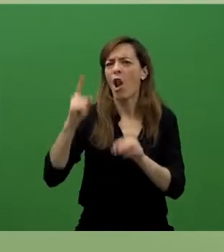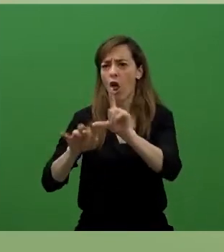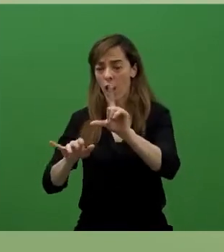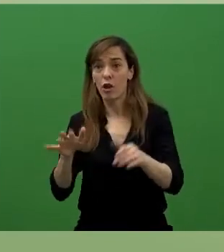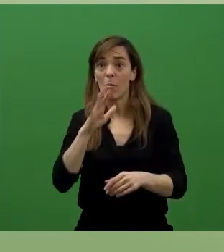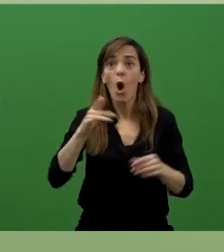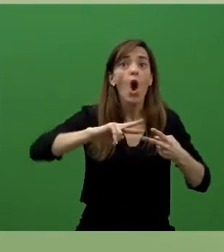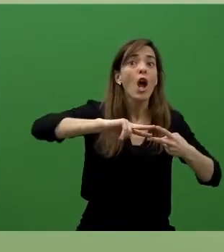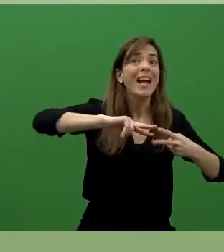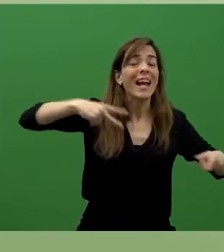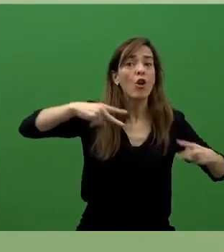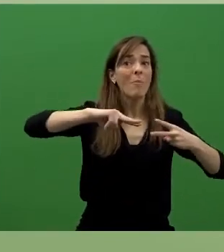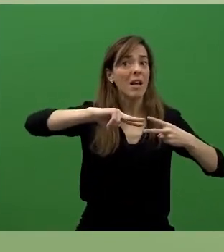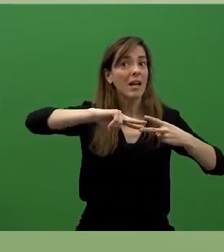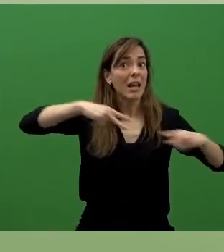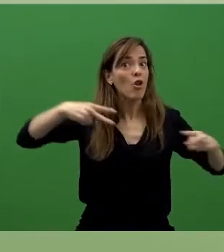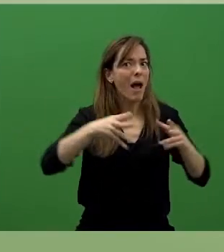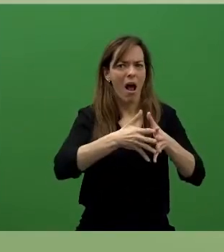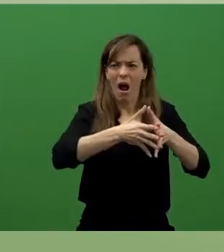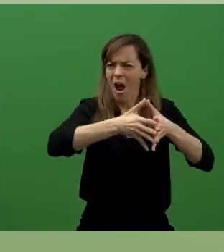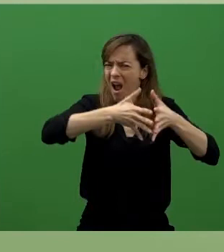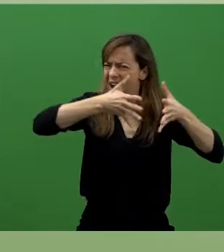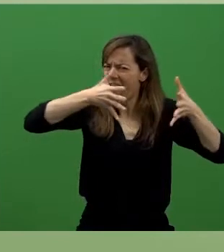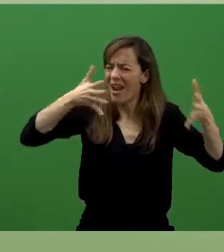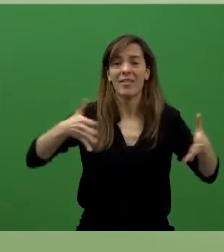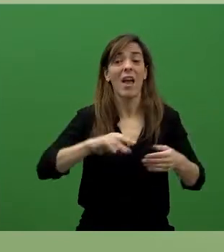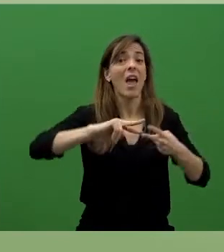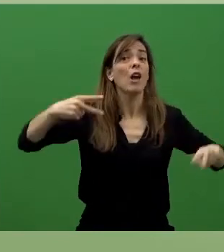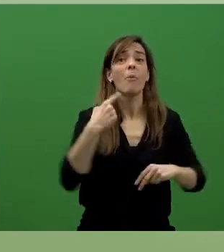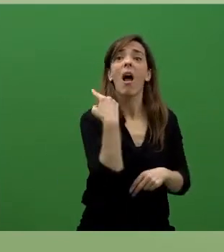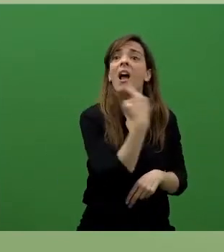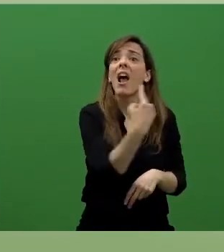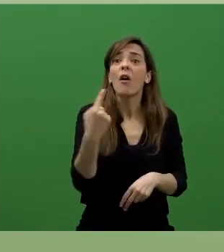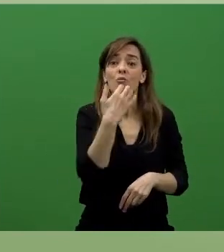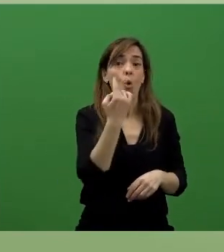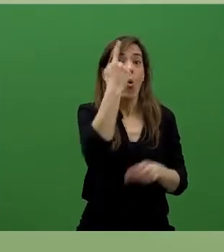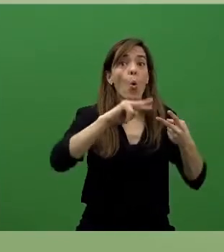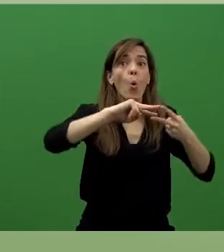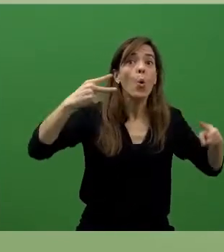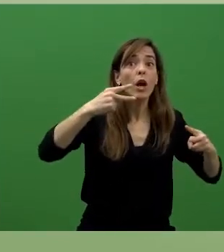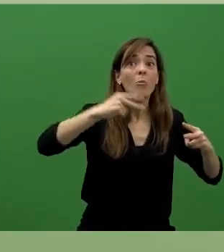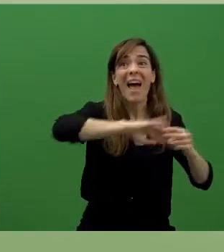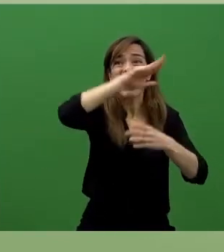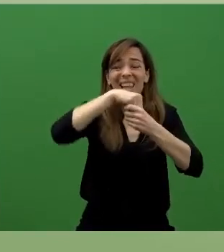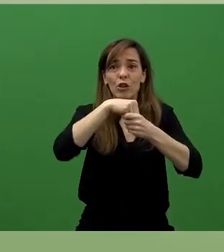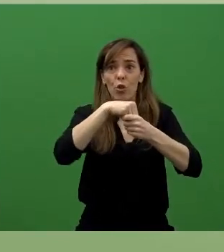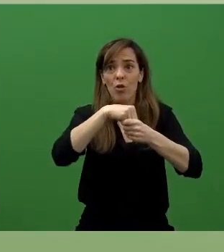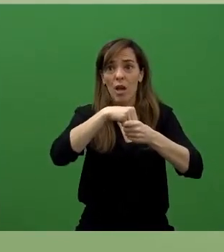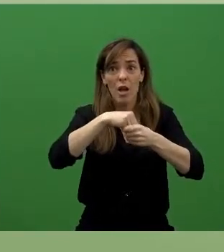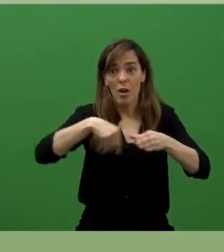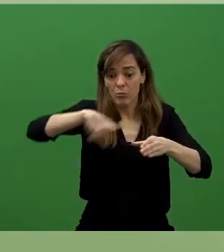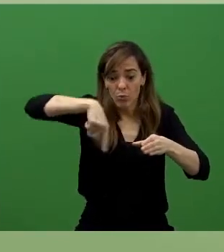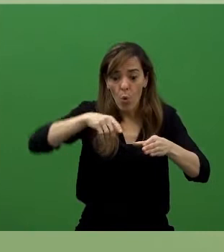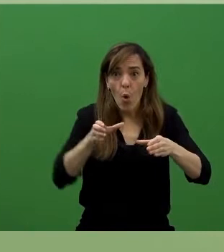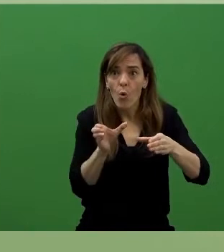genomas son muy, muy grandes. Son muy grandes. Cada genoma, pues un genoma cabría solo en un disco duro de un